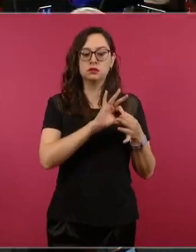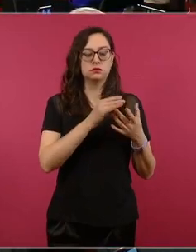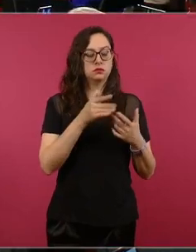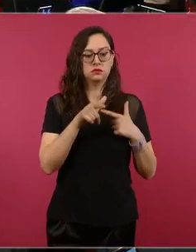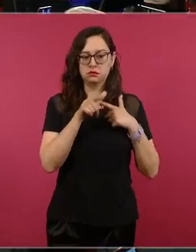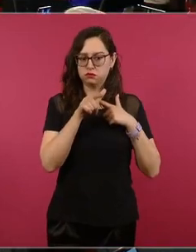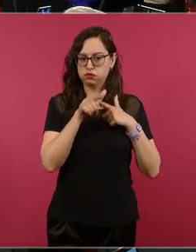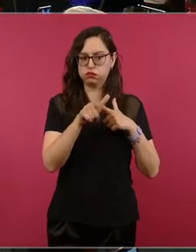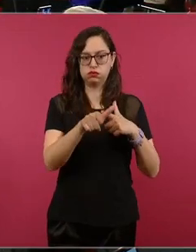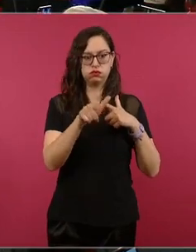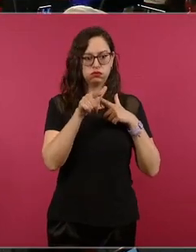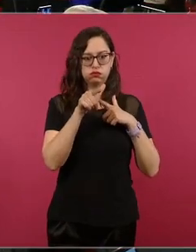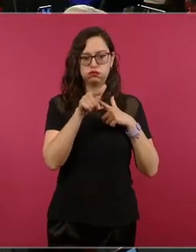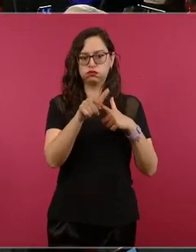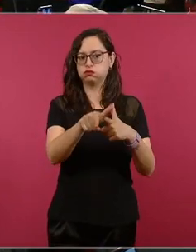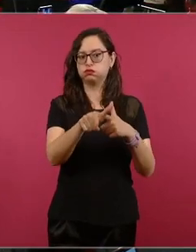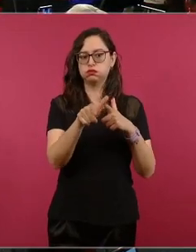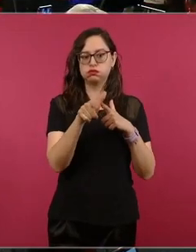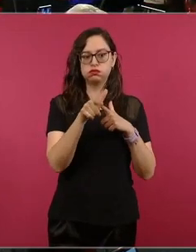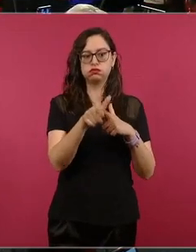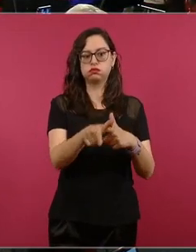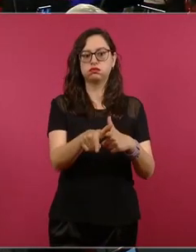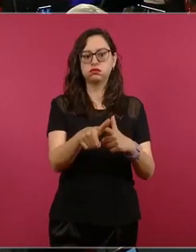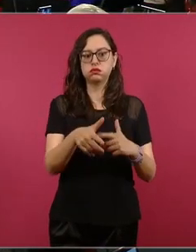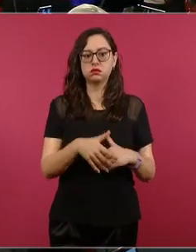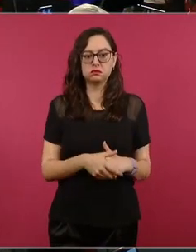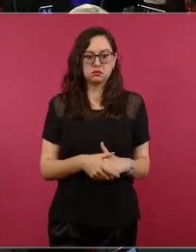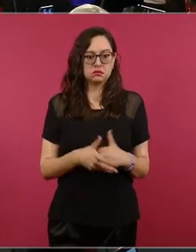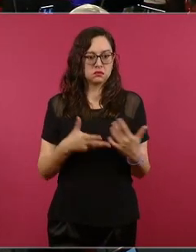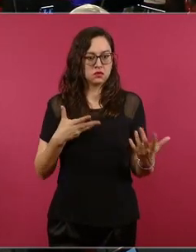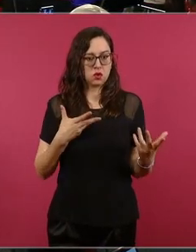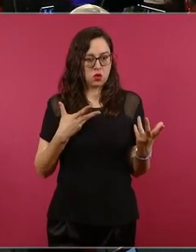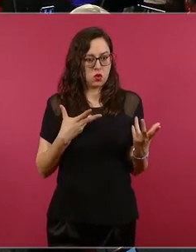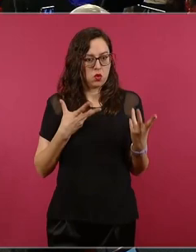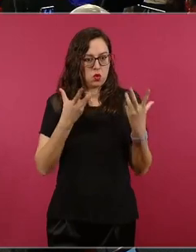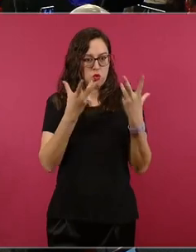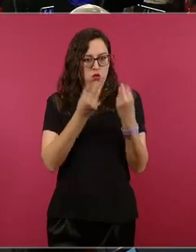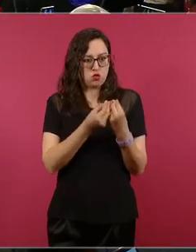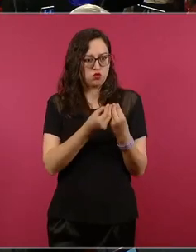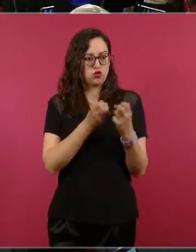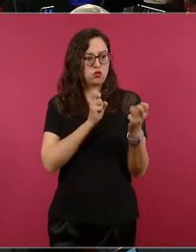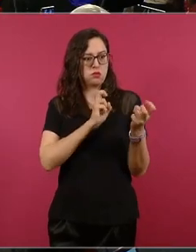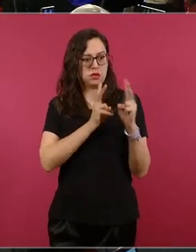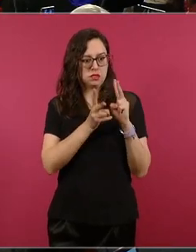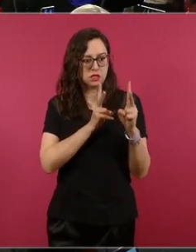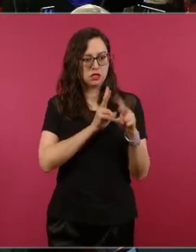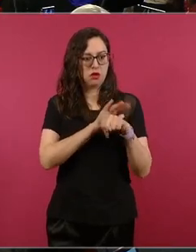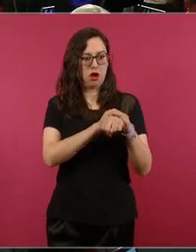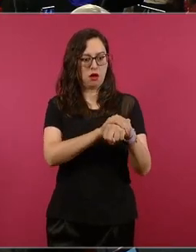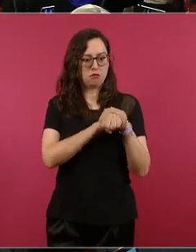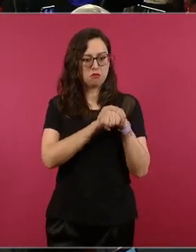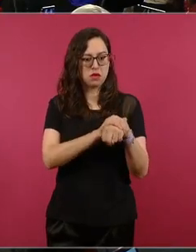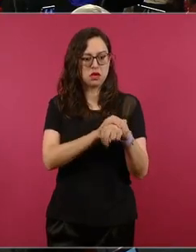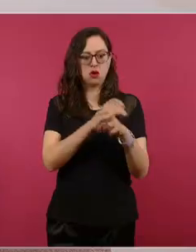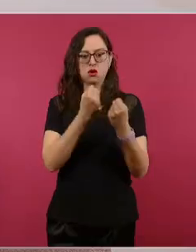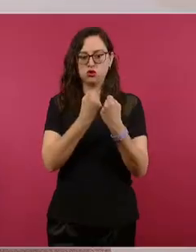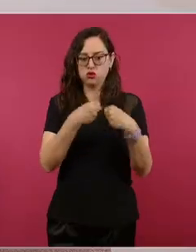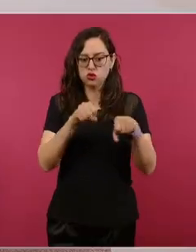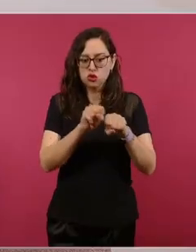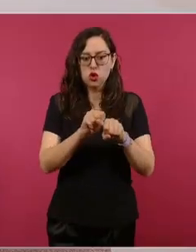permanentemente como vecinos, amigos, socios